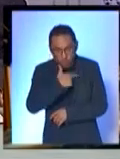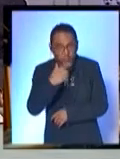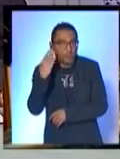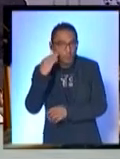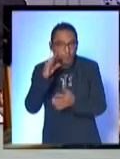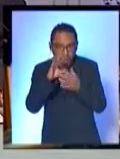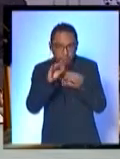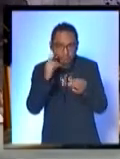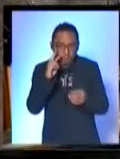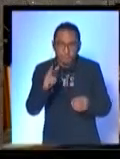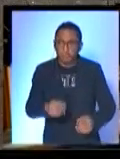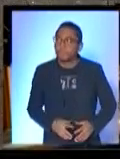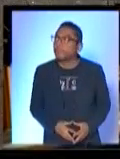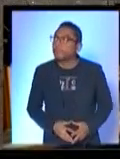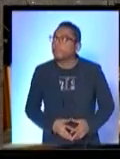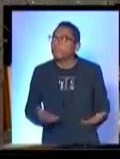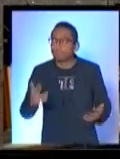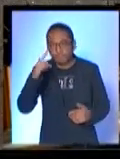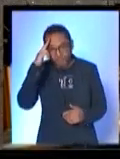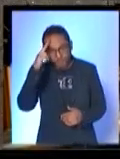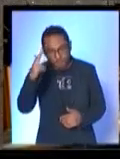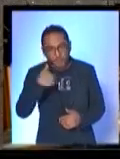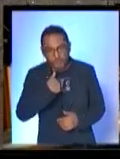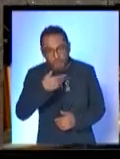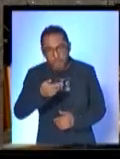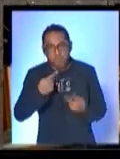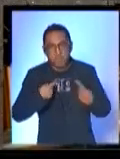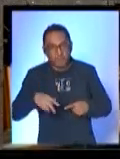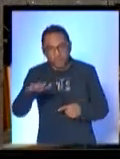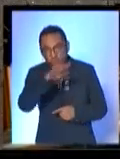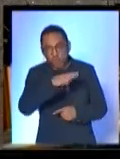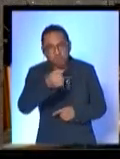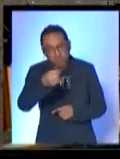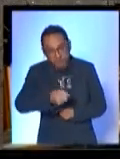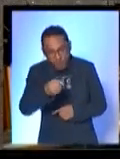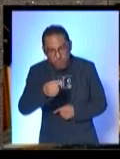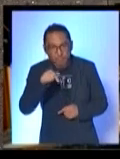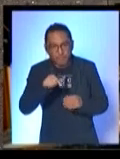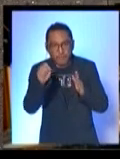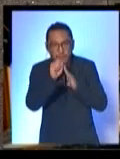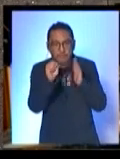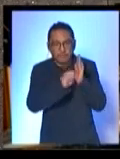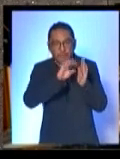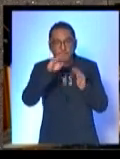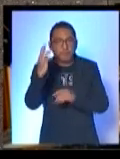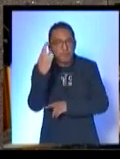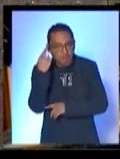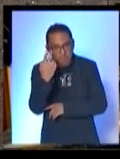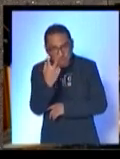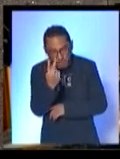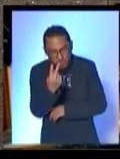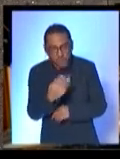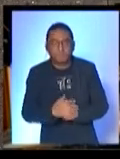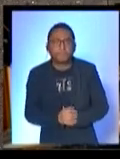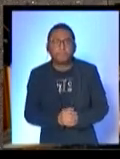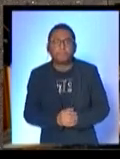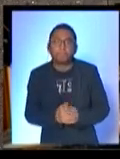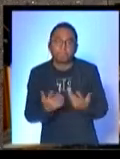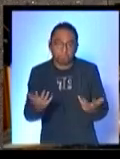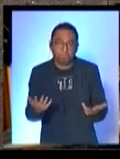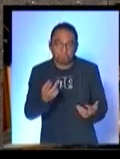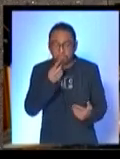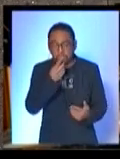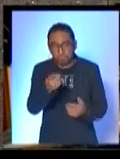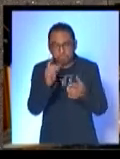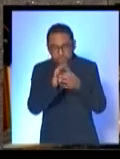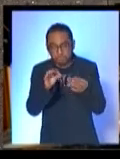reporte. Erich, ¿qué tal? Te saludo al igual que nuestro público que nos sintoniza a través de la señal del Sistema Michoacano de Radio y Televisión. Bueno, te